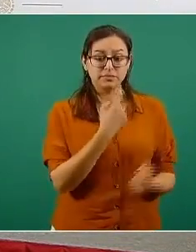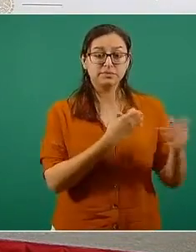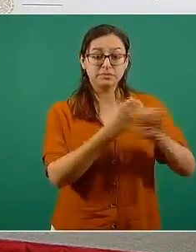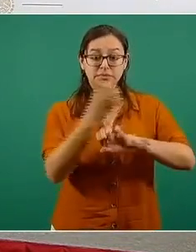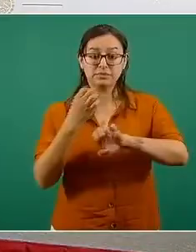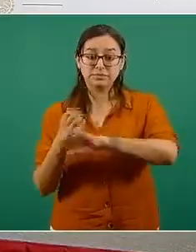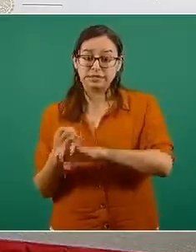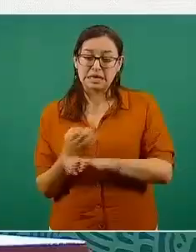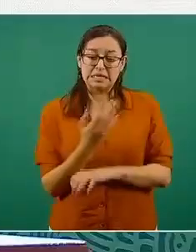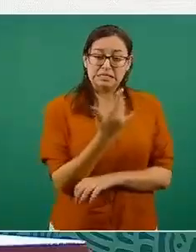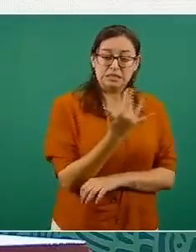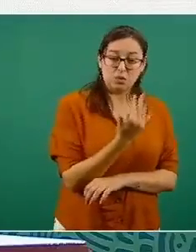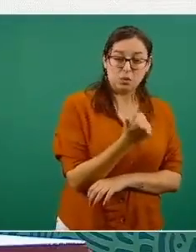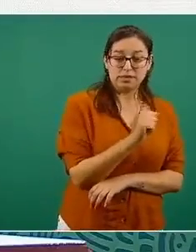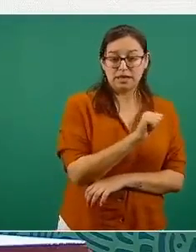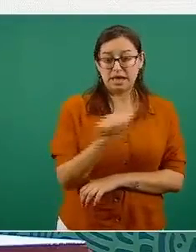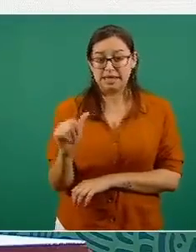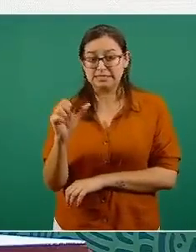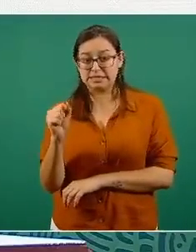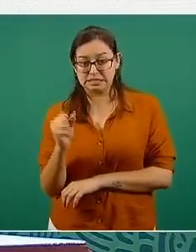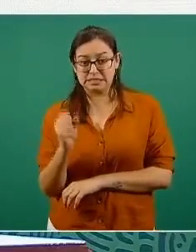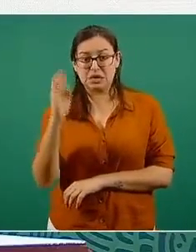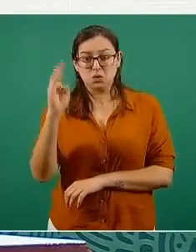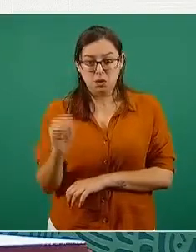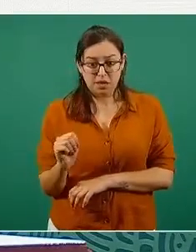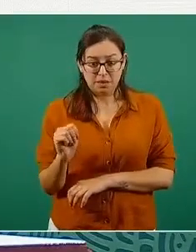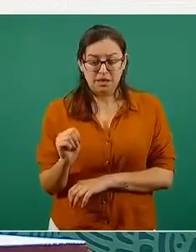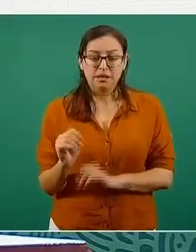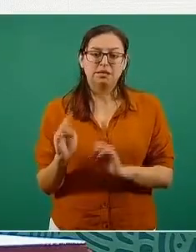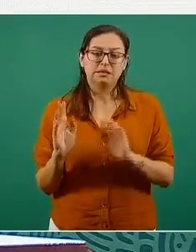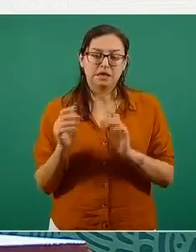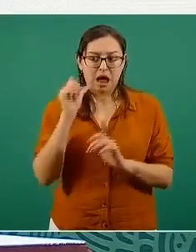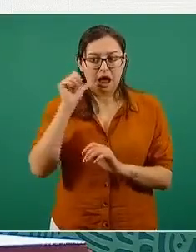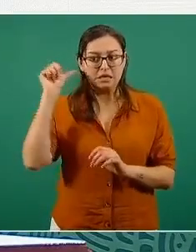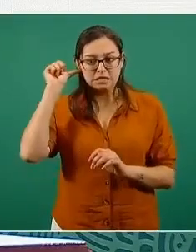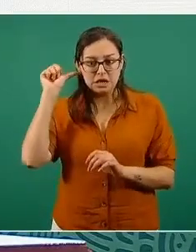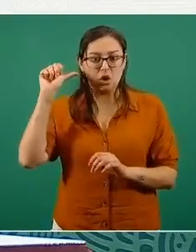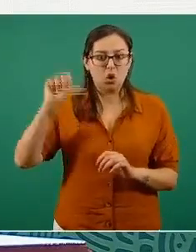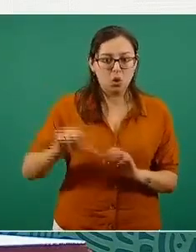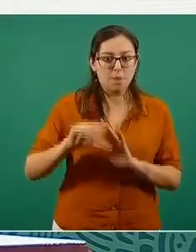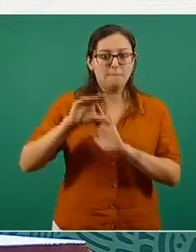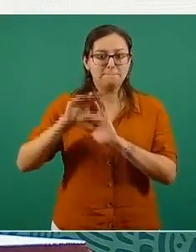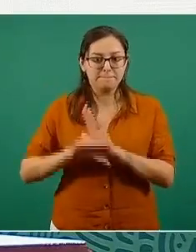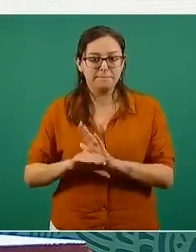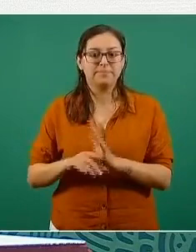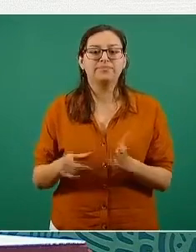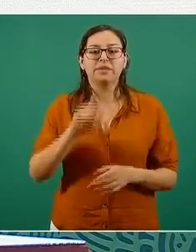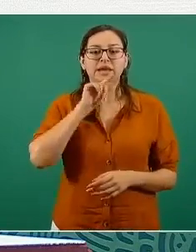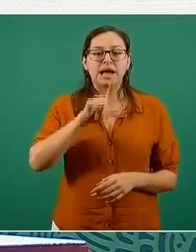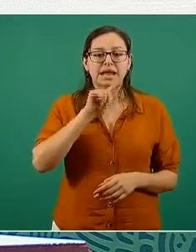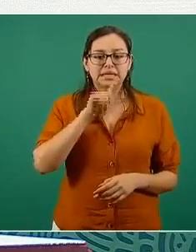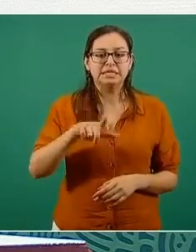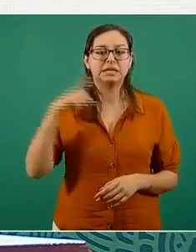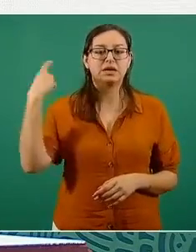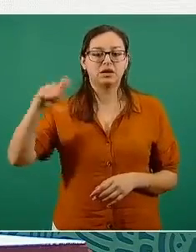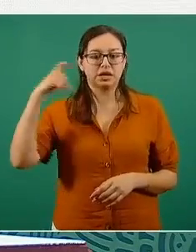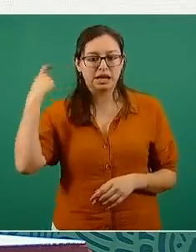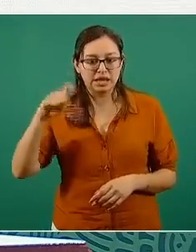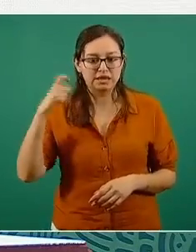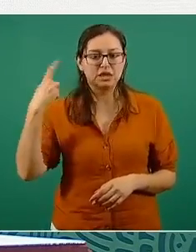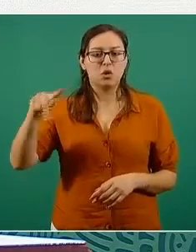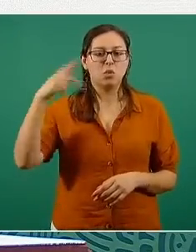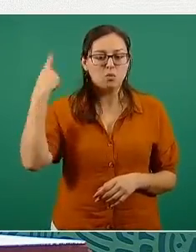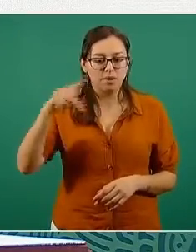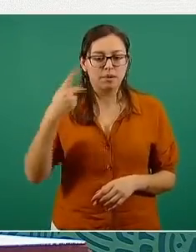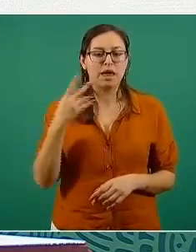entre 50 y 69 y bajaron del día de ayer a hoy: Jalisco, Querétaro, Puebla, Baja California y